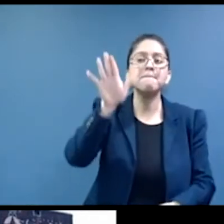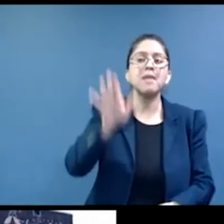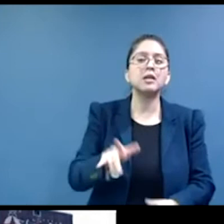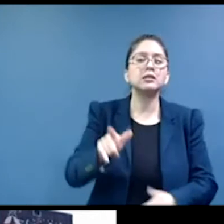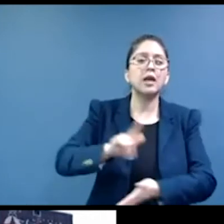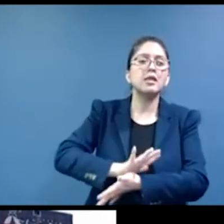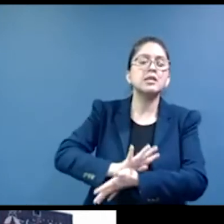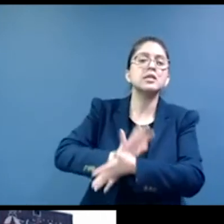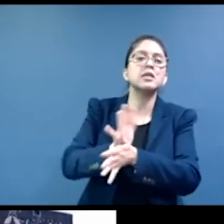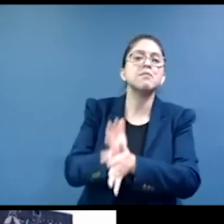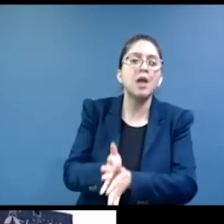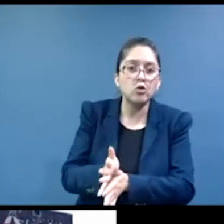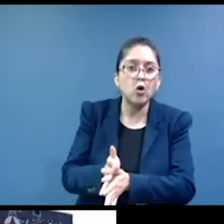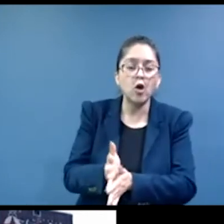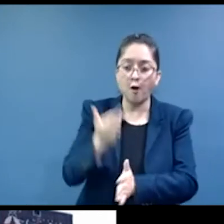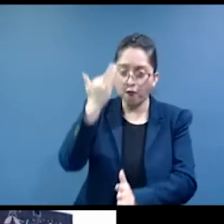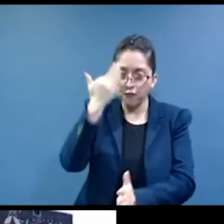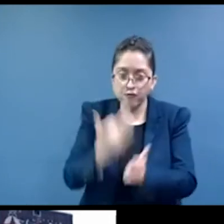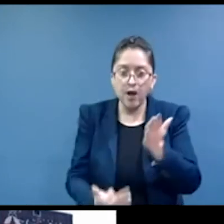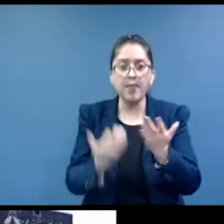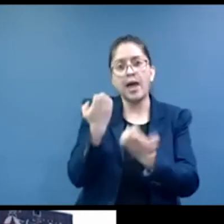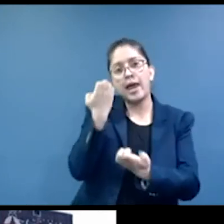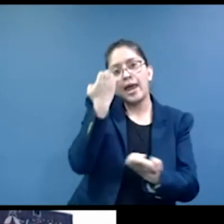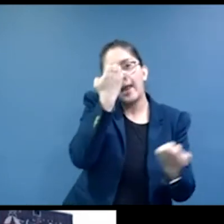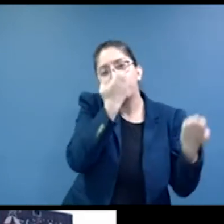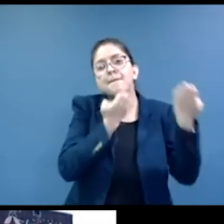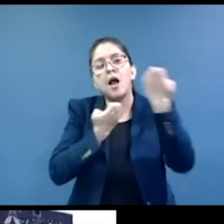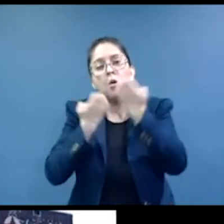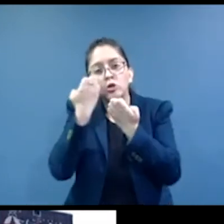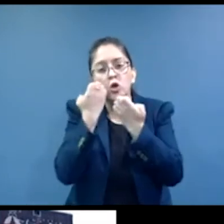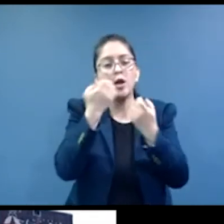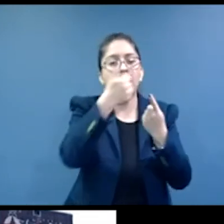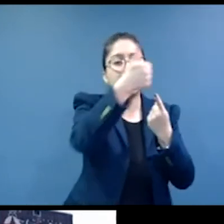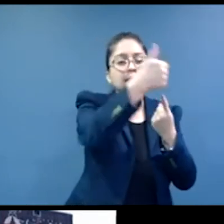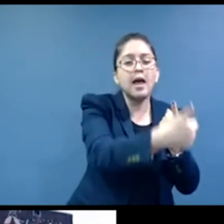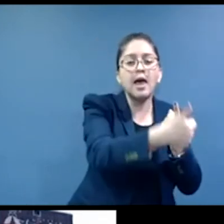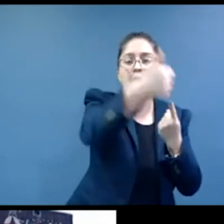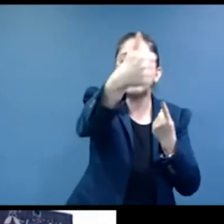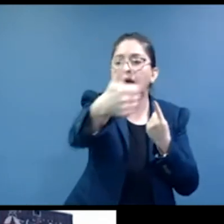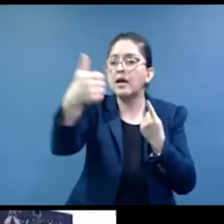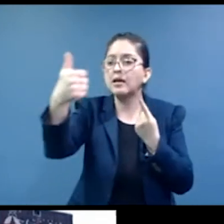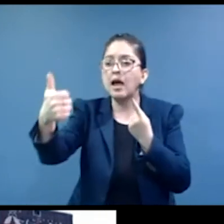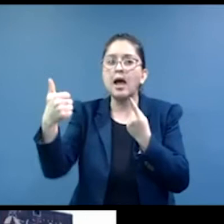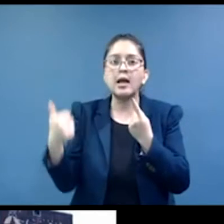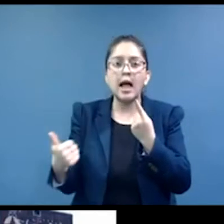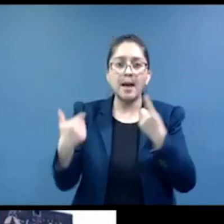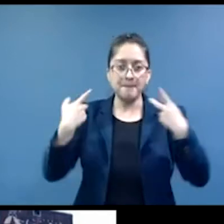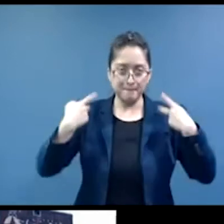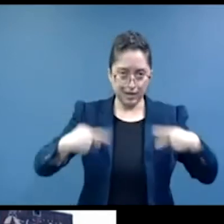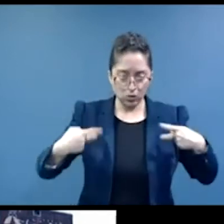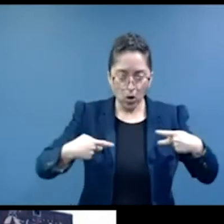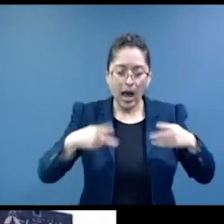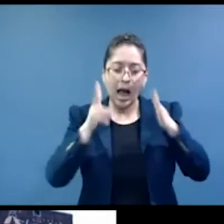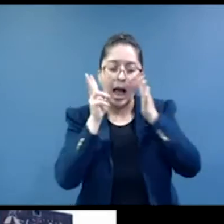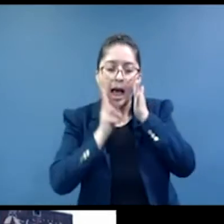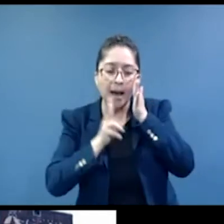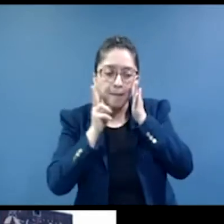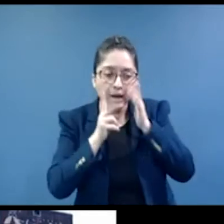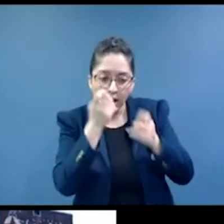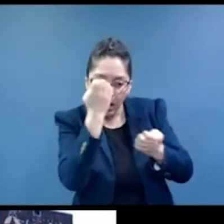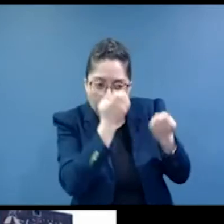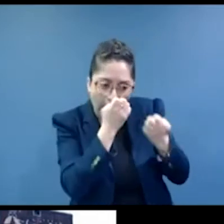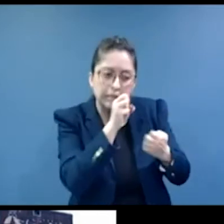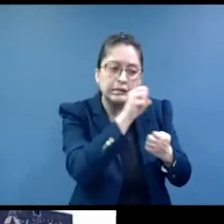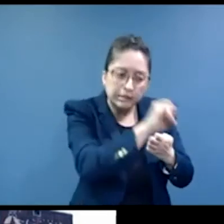están basados en un diagnóstico caso por caso. Es decir, podría ser, a lo mejor, cierta una